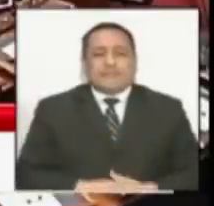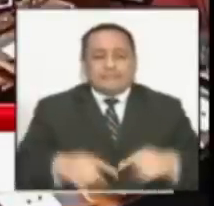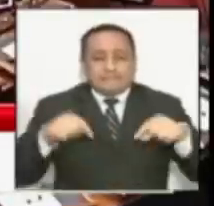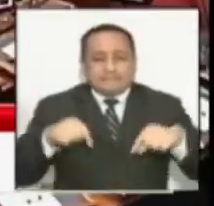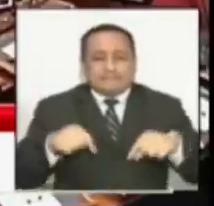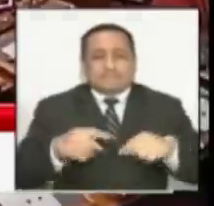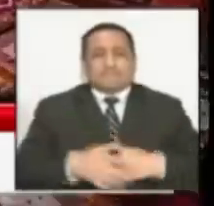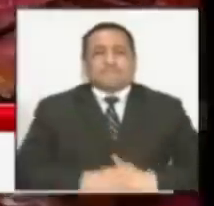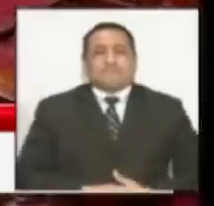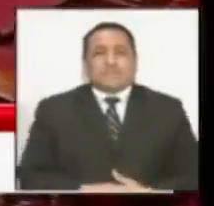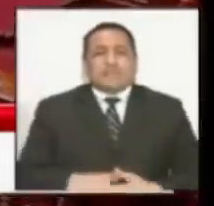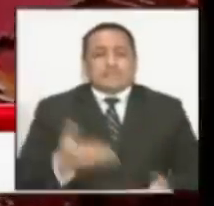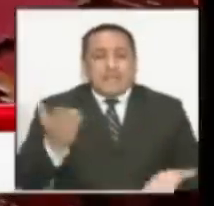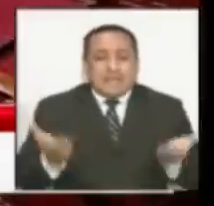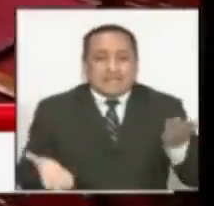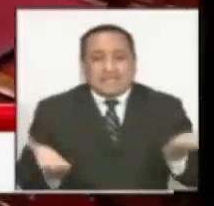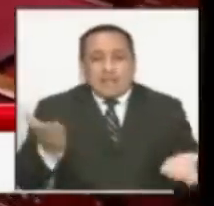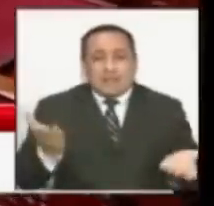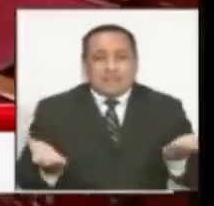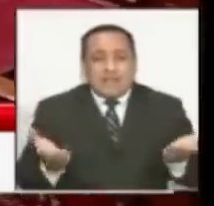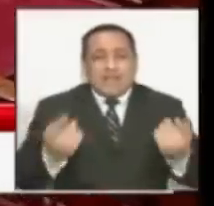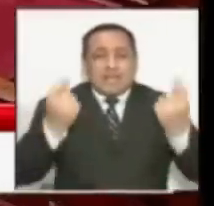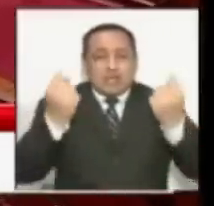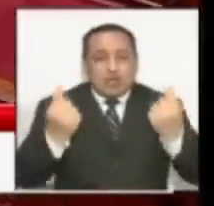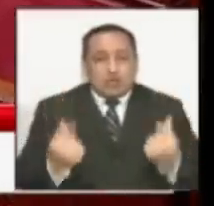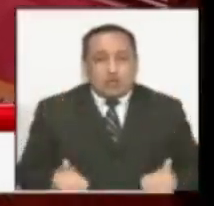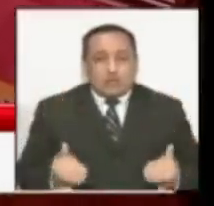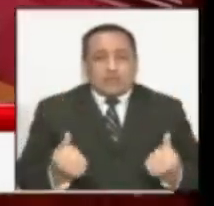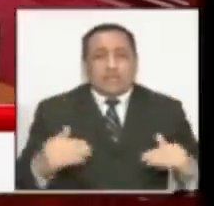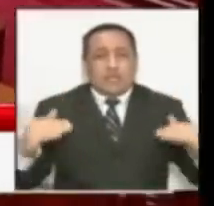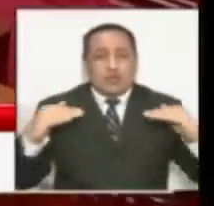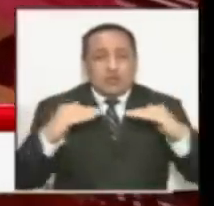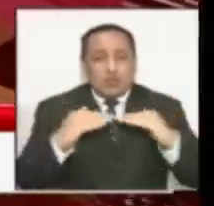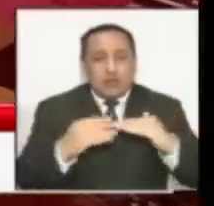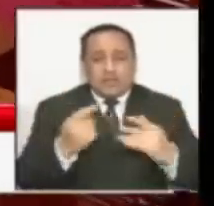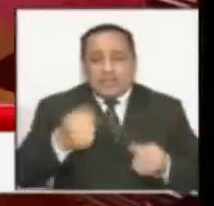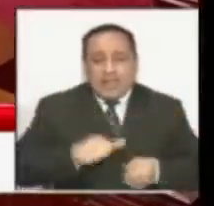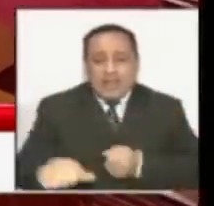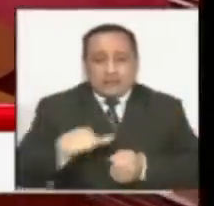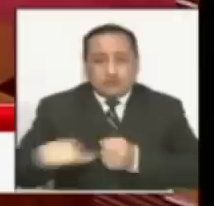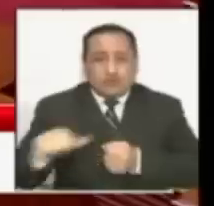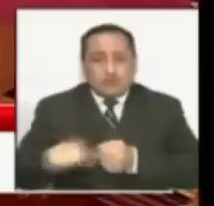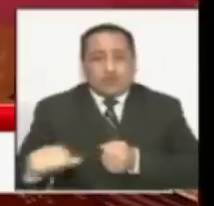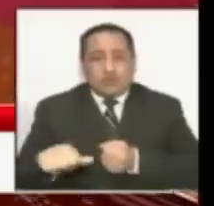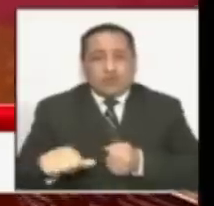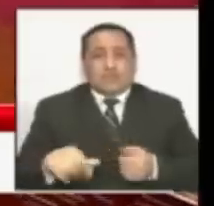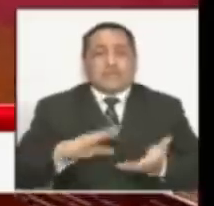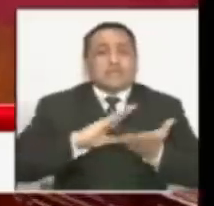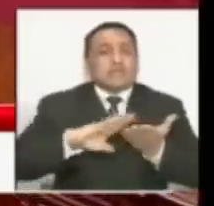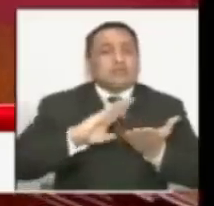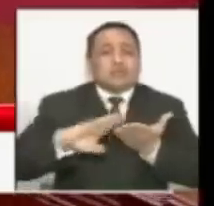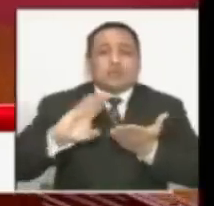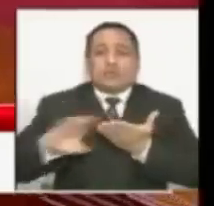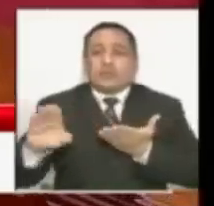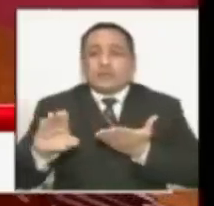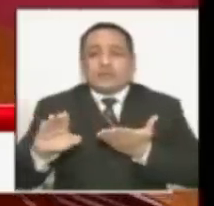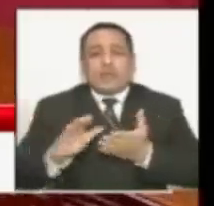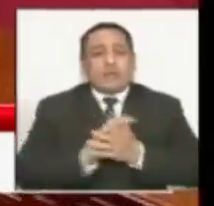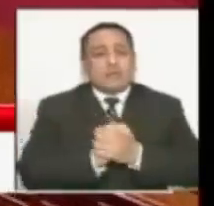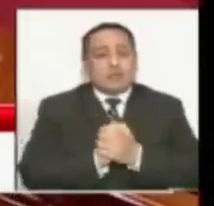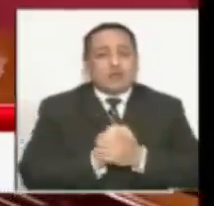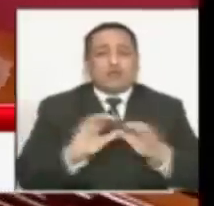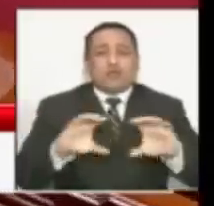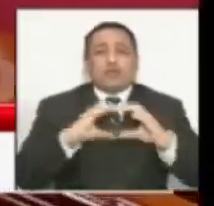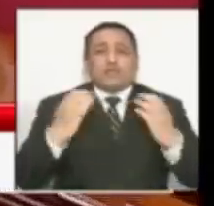Esta estabilidad económica y equilibrio fiscal, y discúlpenme, queridos